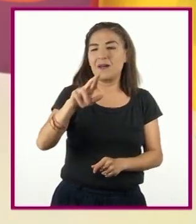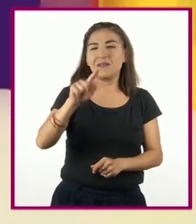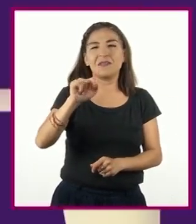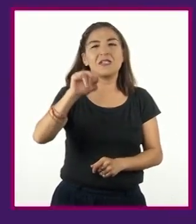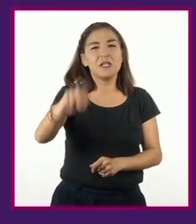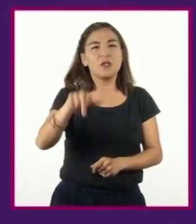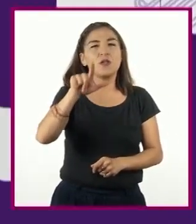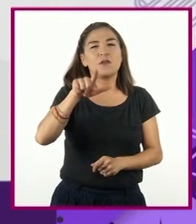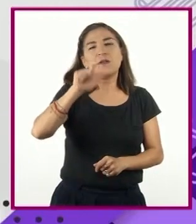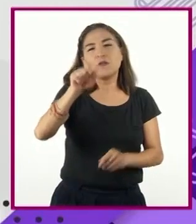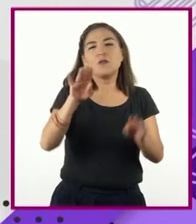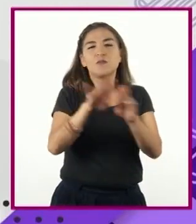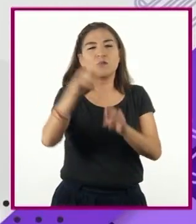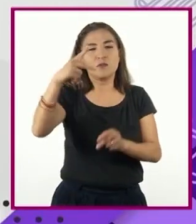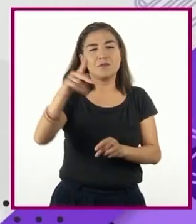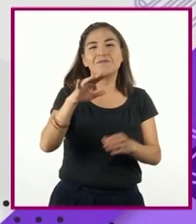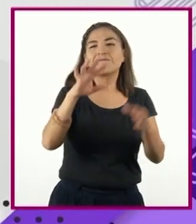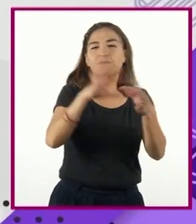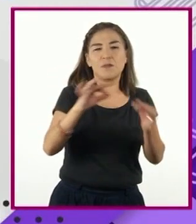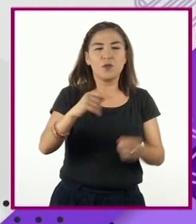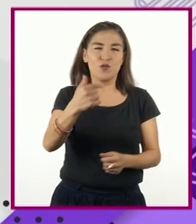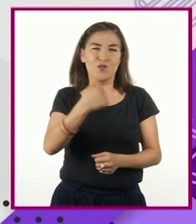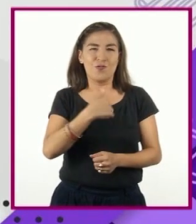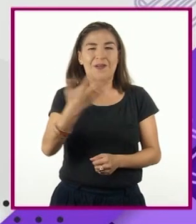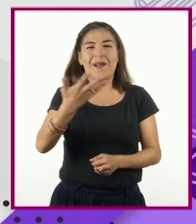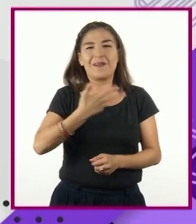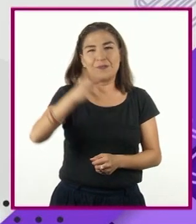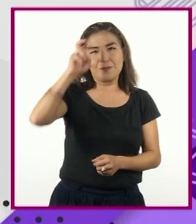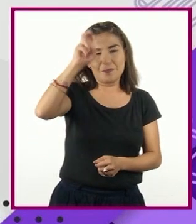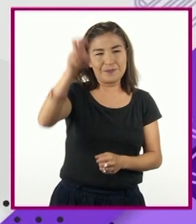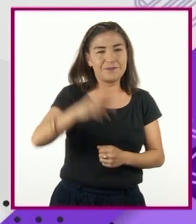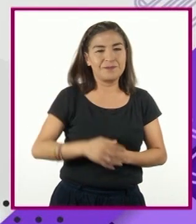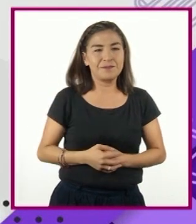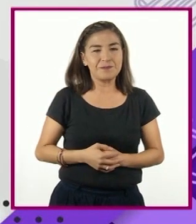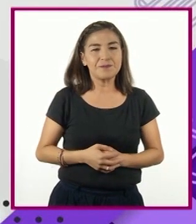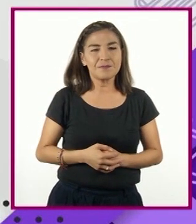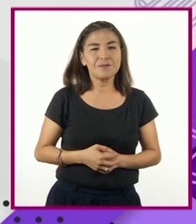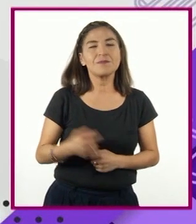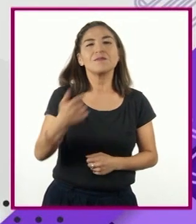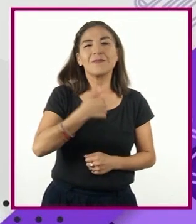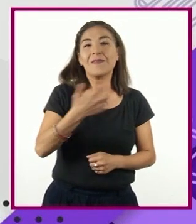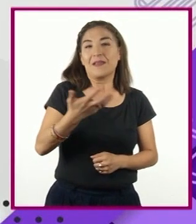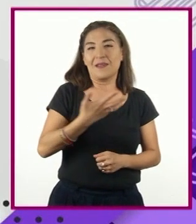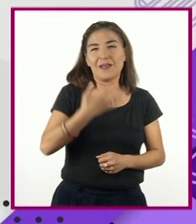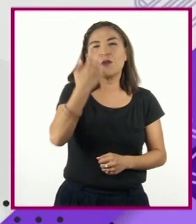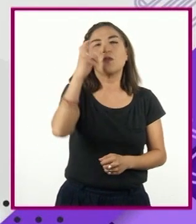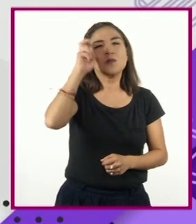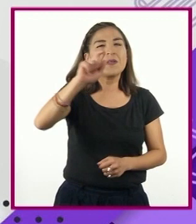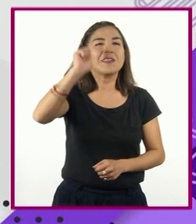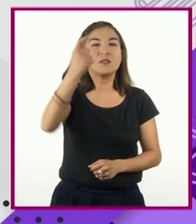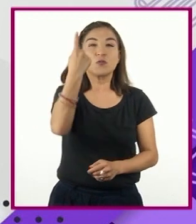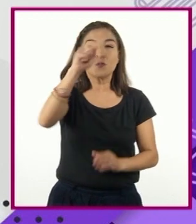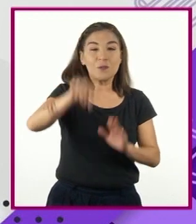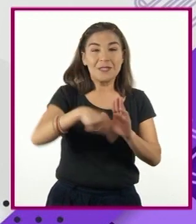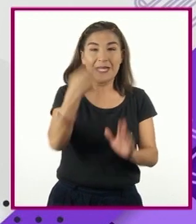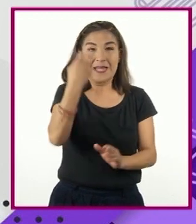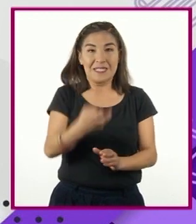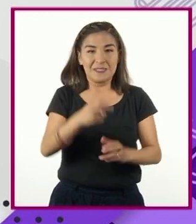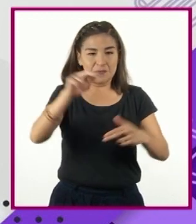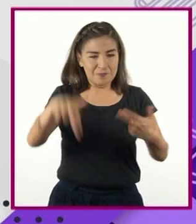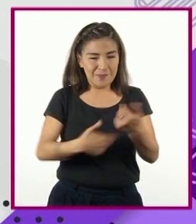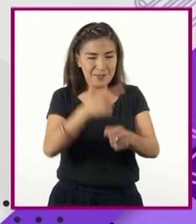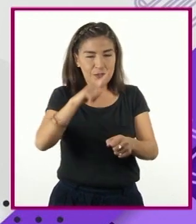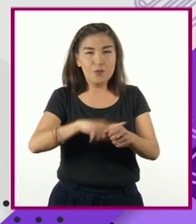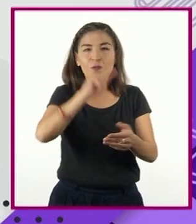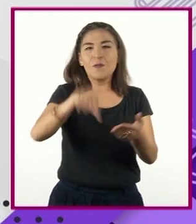discurso titulado "Yo tengo un sueño". Yo tengo un sueño de que un día esta nación se